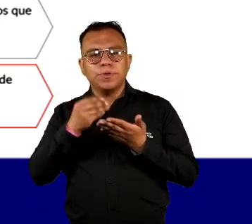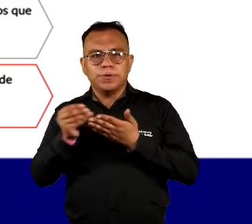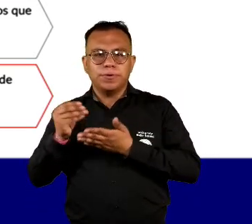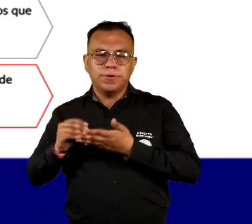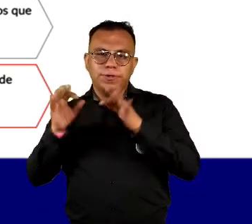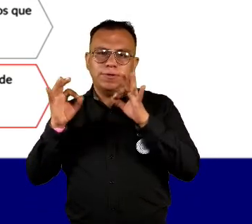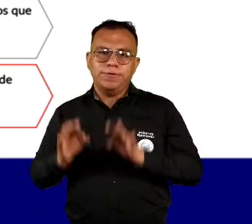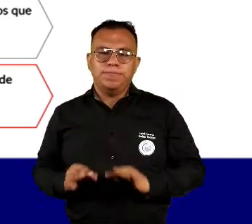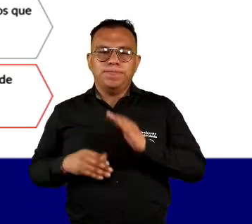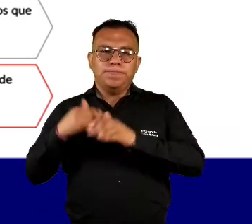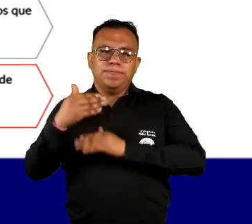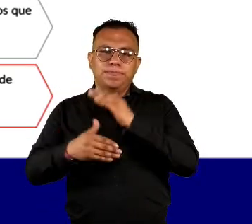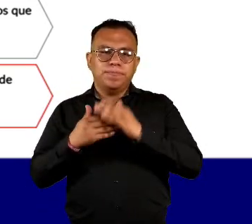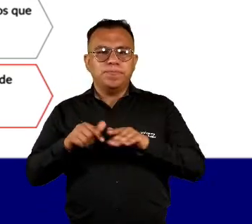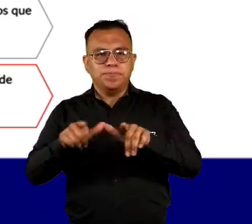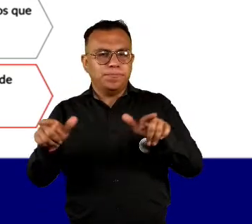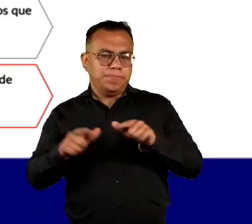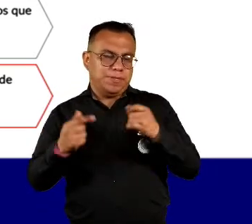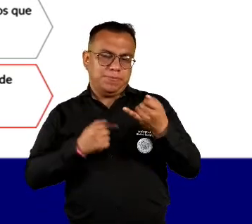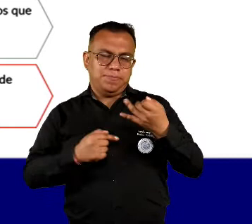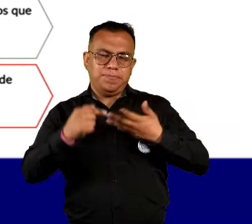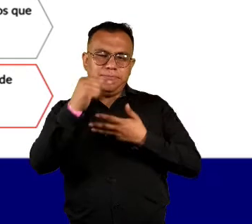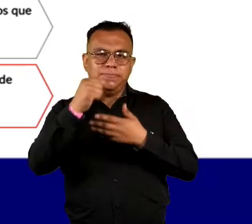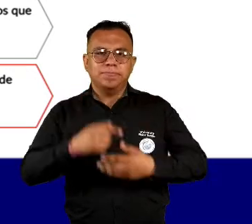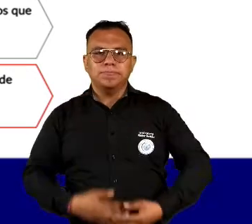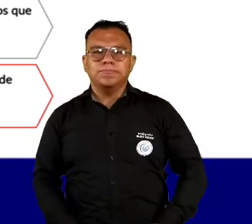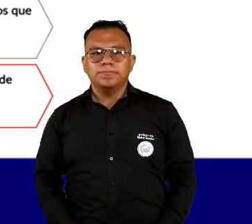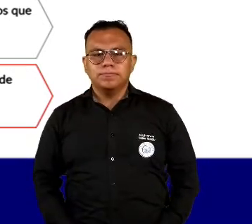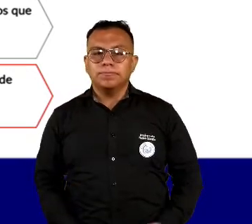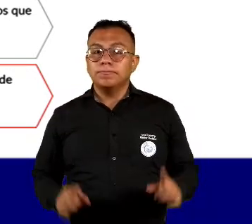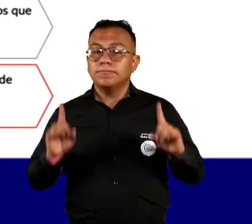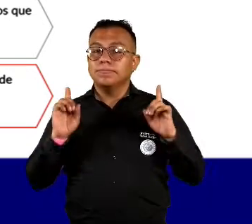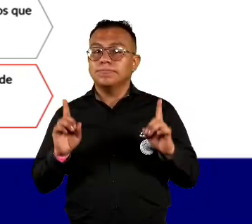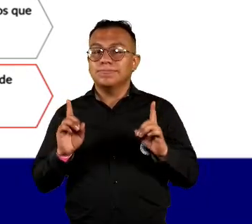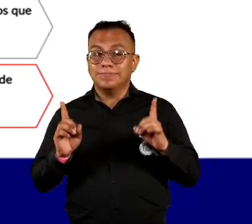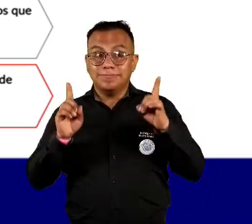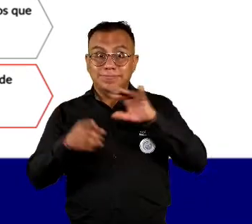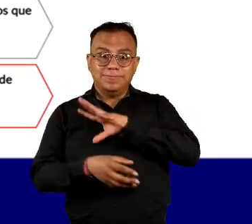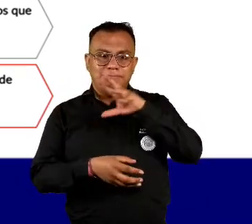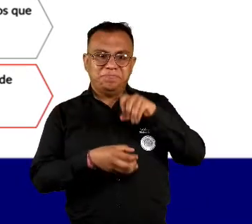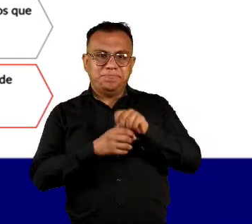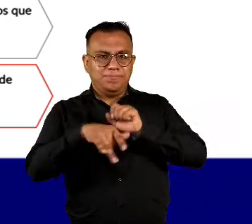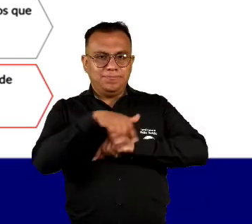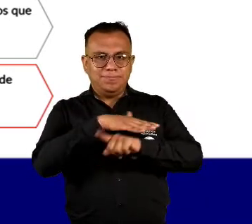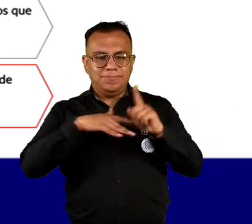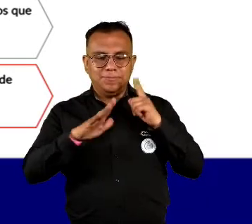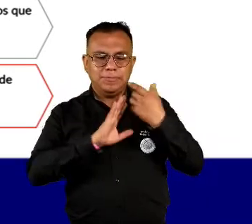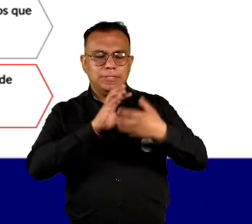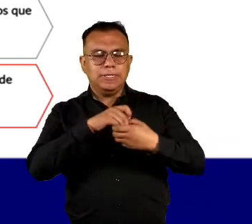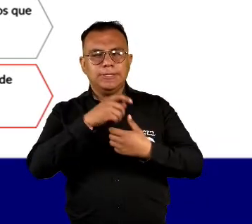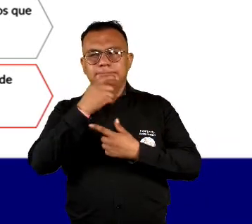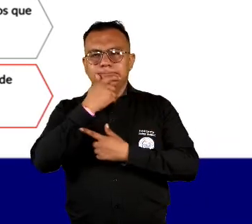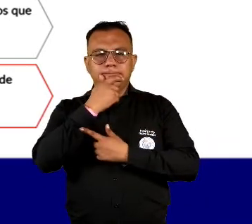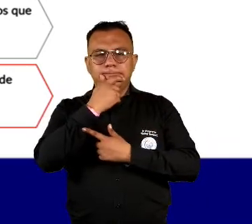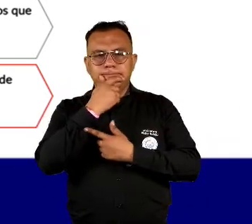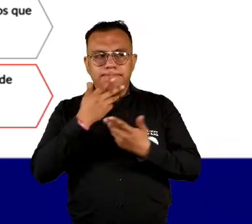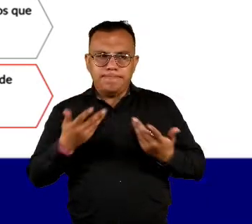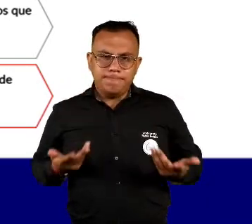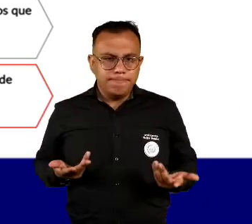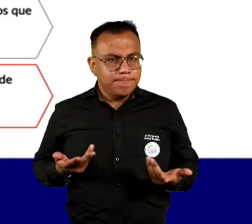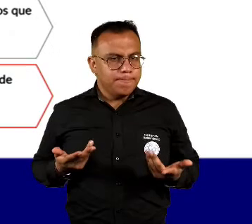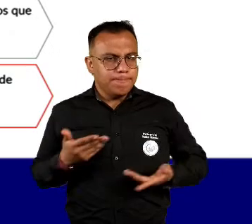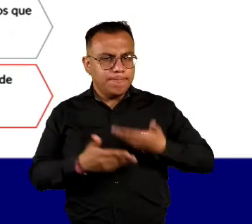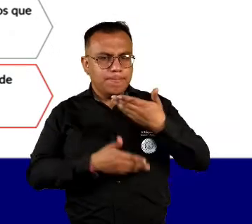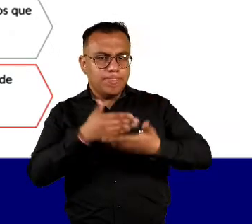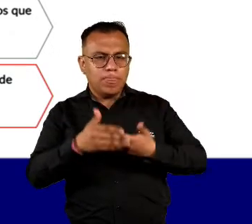los fabricantes de periféricos etcétera Pero dentro de toda esta órbita de la cadena de valor dije Che Cómo hago para